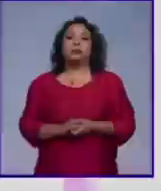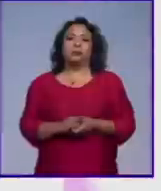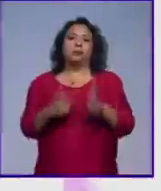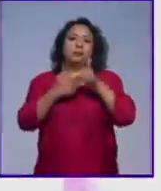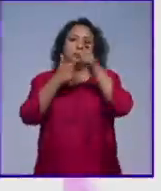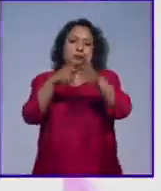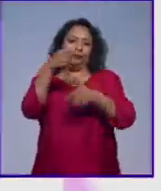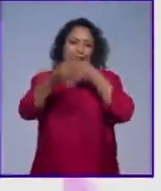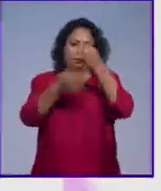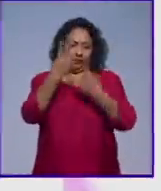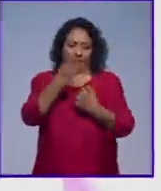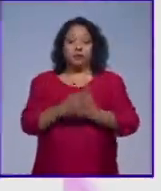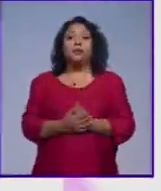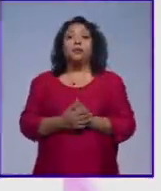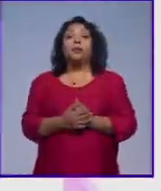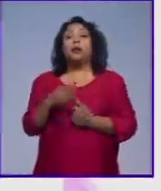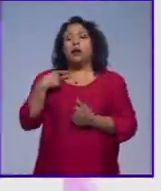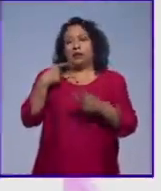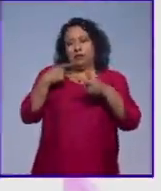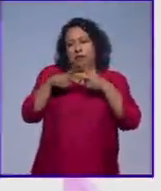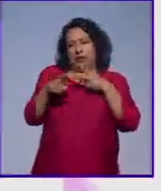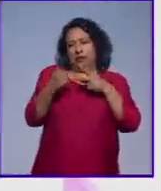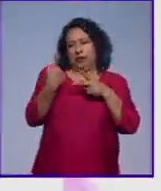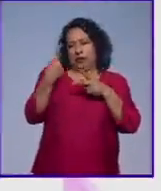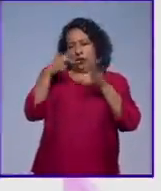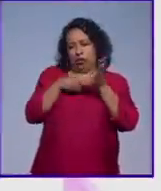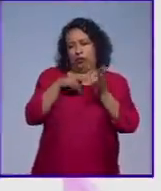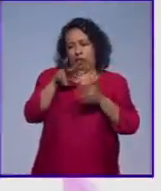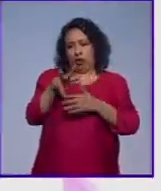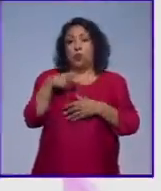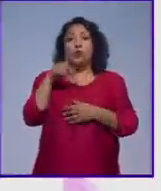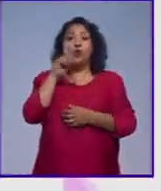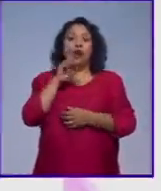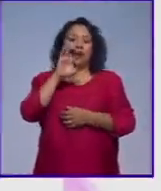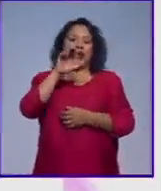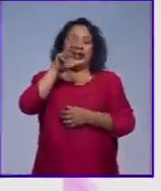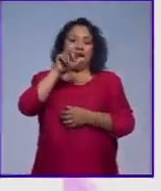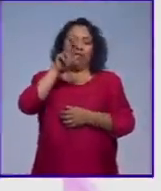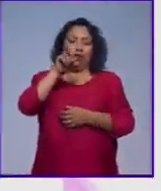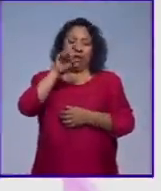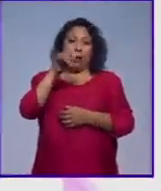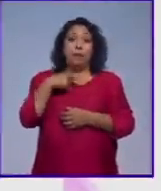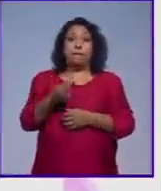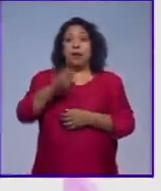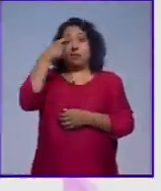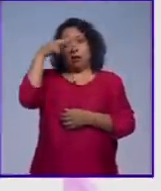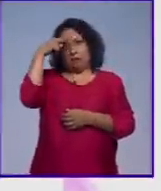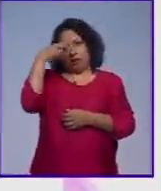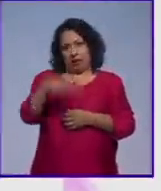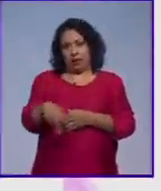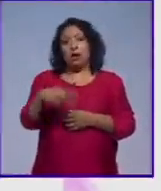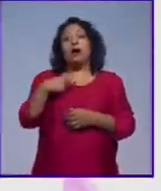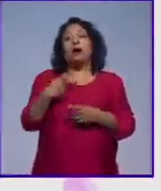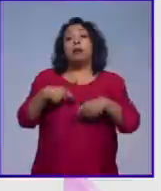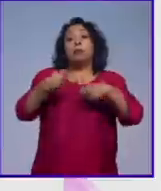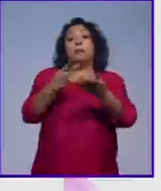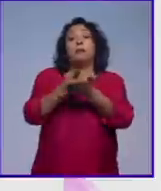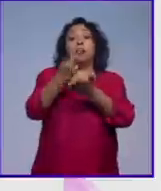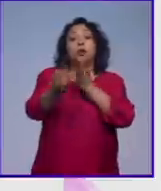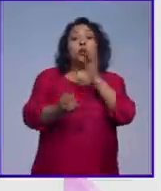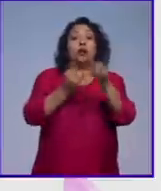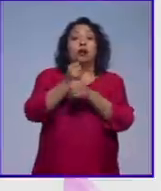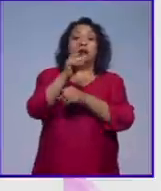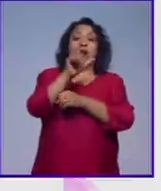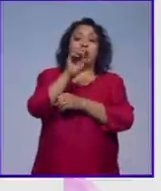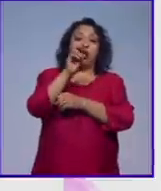Continuamos aquí en Noticias 22. Al principio de este año, la artista tapatía Carla de Lara se convirtió en la primera mexicana en recibir el premio internacional